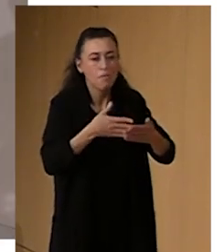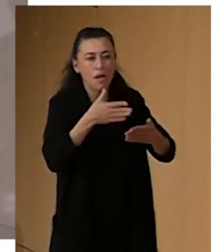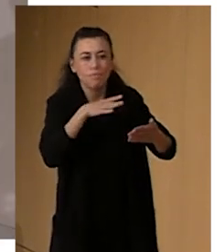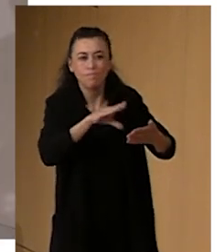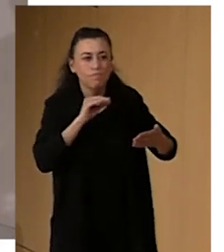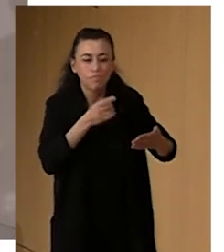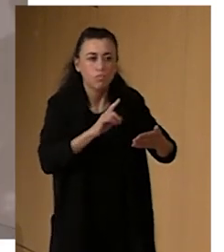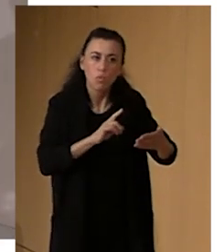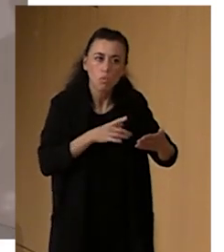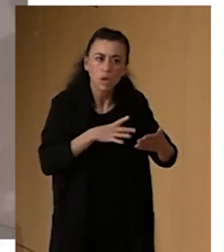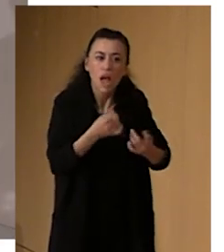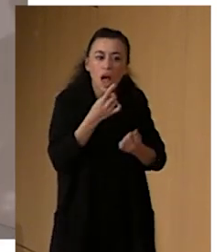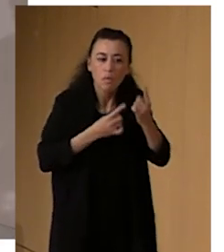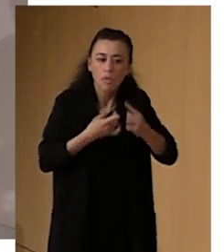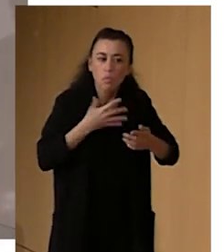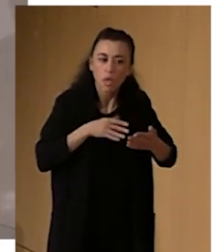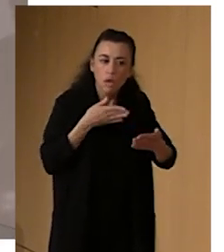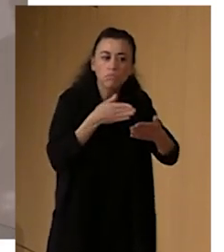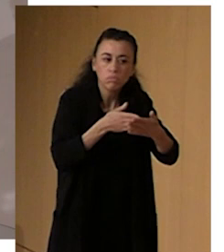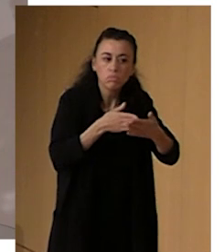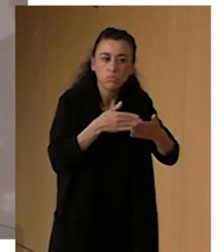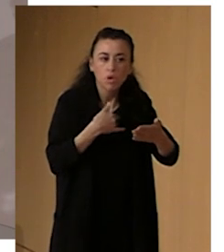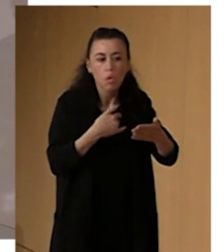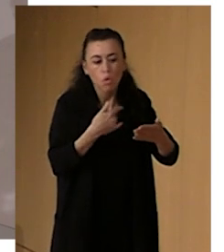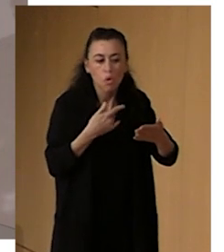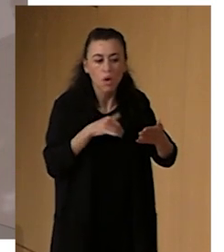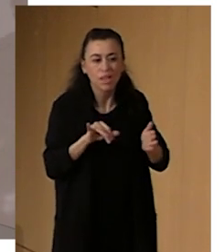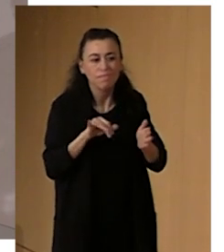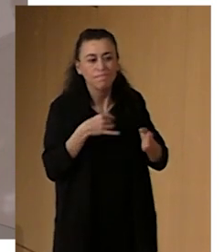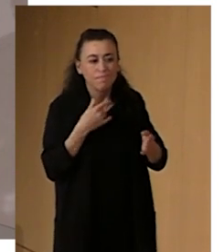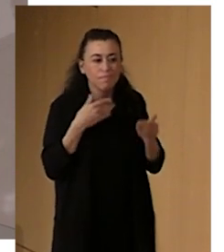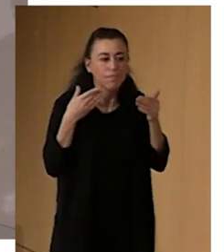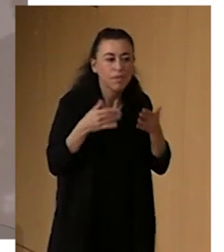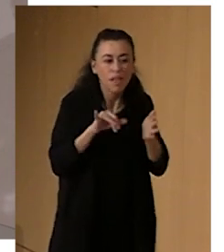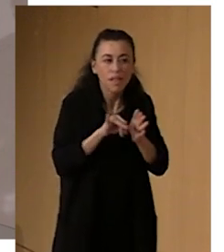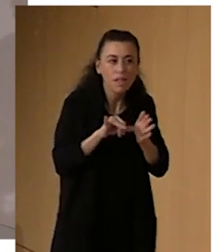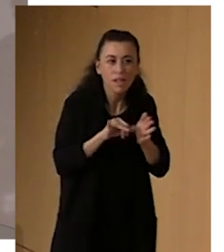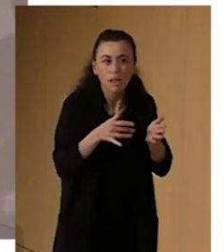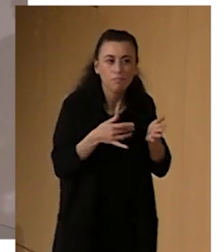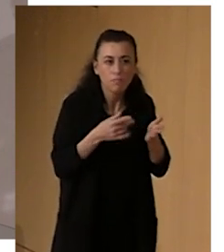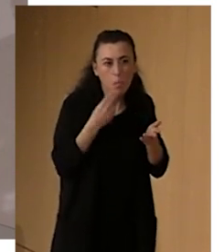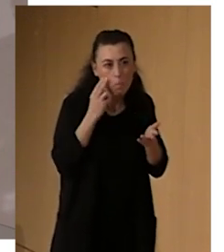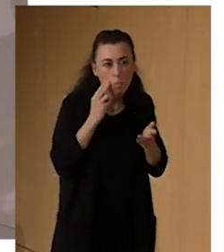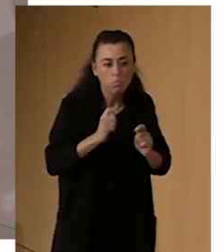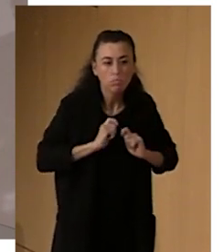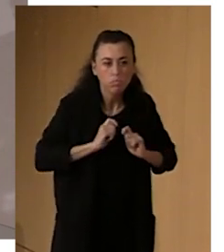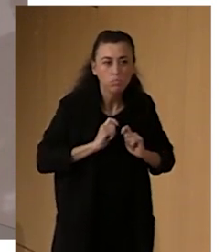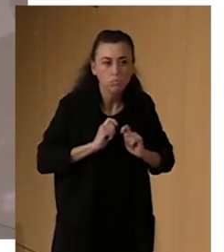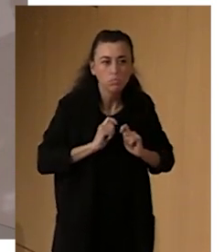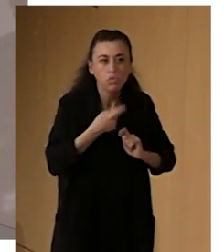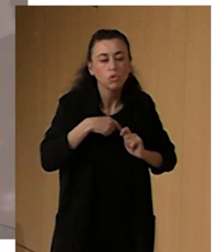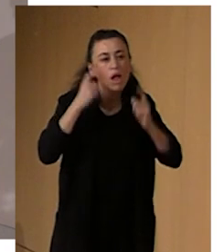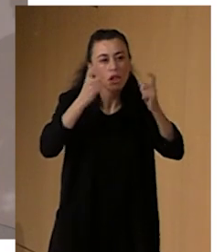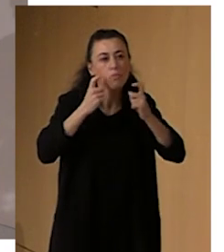barrera o algo que de a lo que de miedo acercarse eh También intentamos e incorporar esa